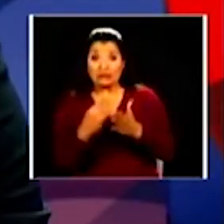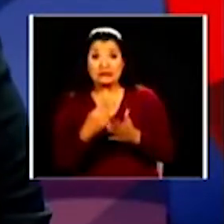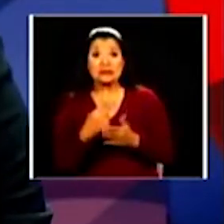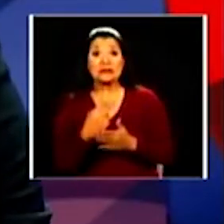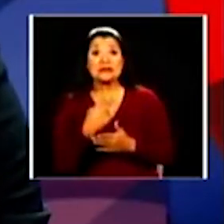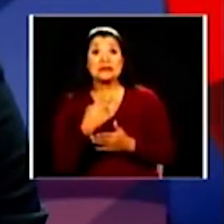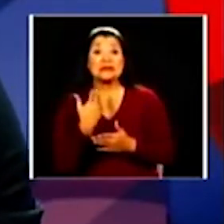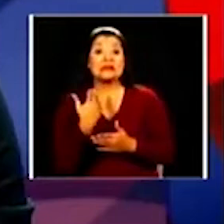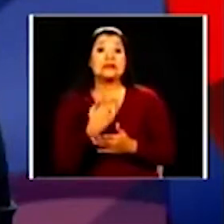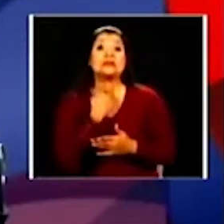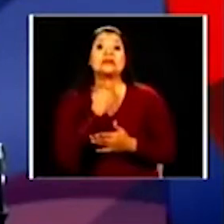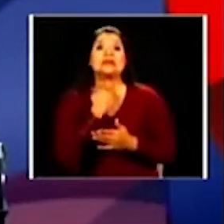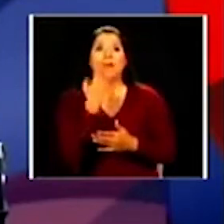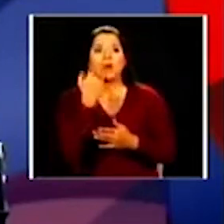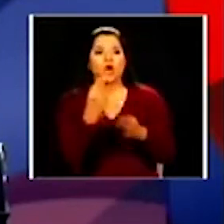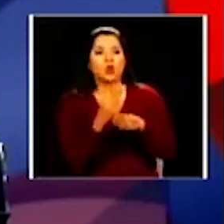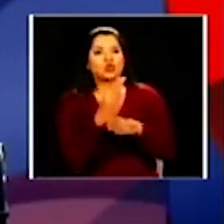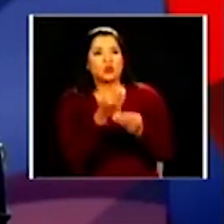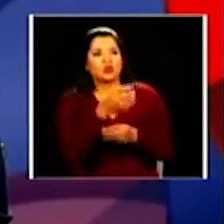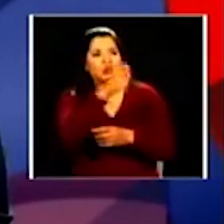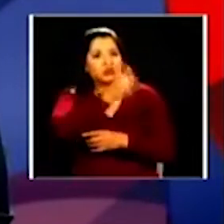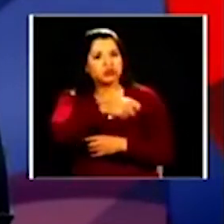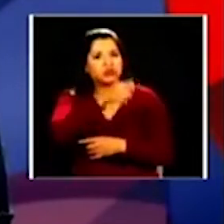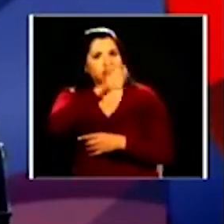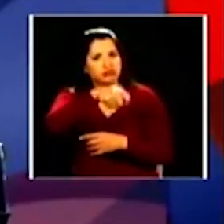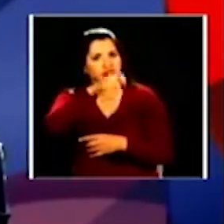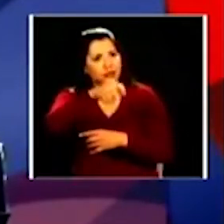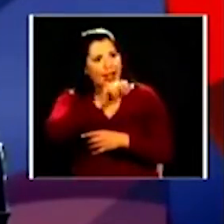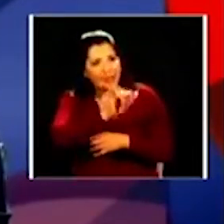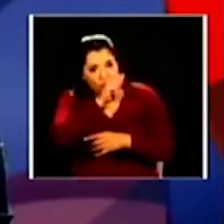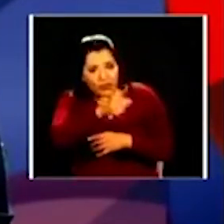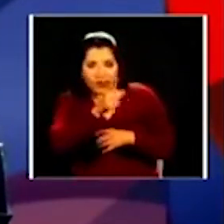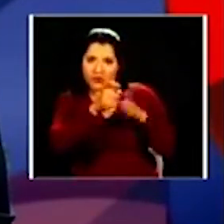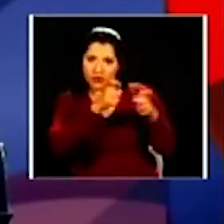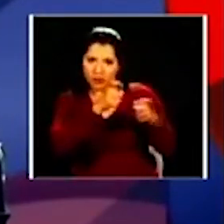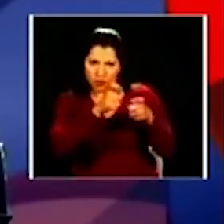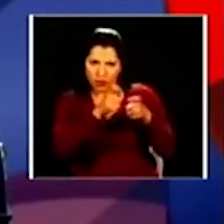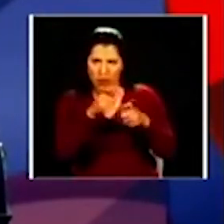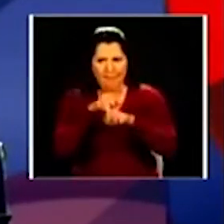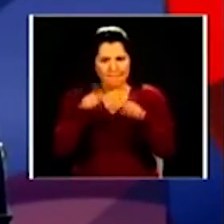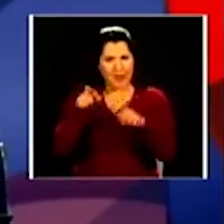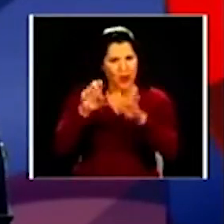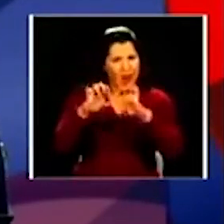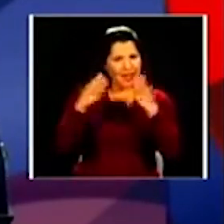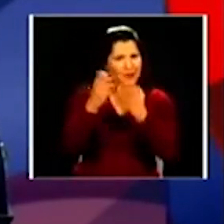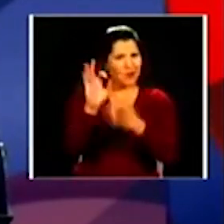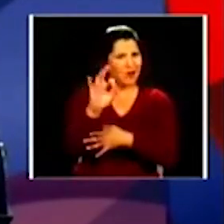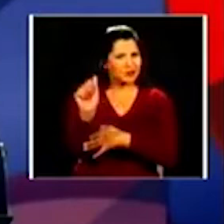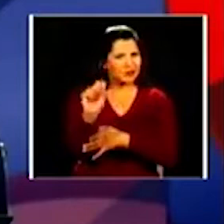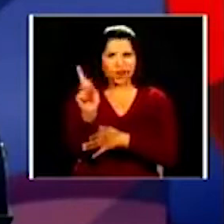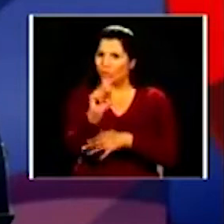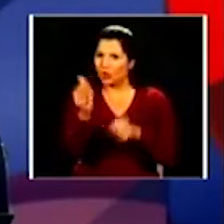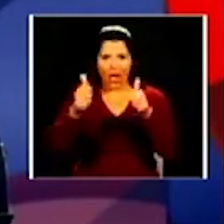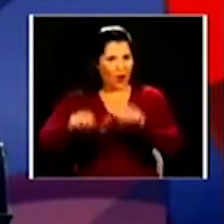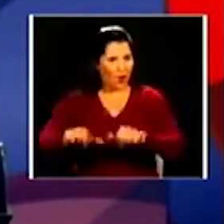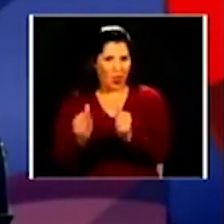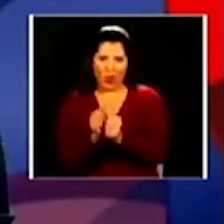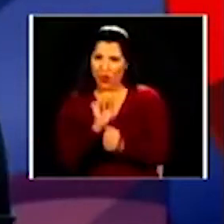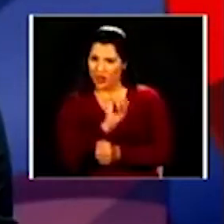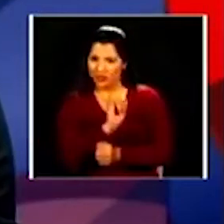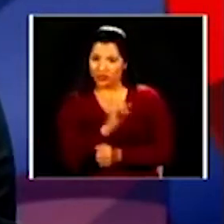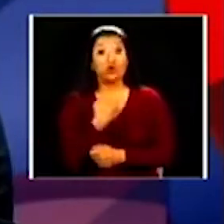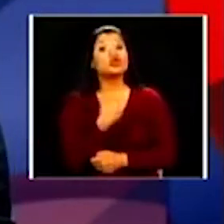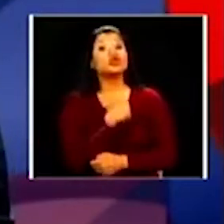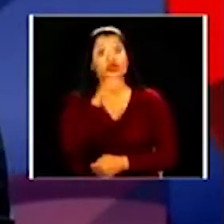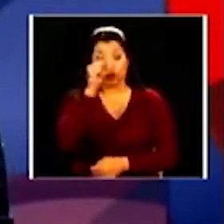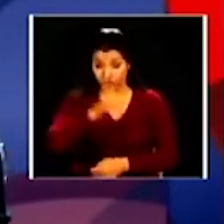hay que avanzar a regularlo. Don Gerardo Corrales del equipo de don Fabricio no está de acuerdo con esa materia. Nosotros sí creemos, y